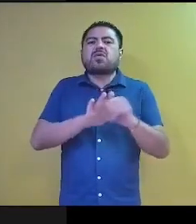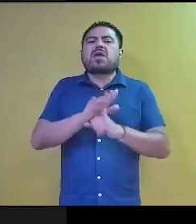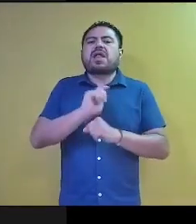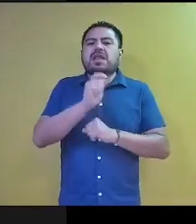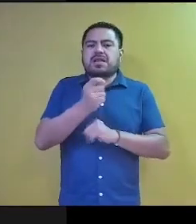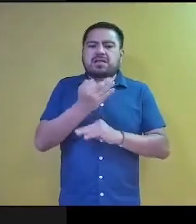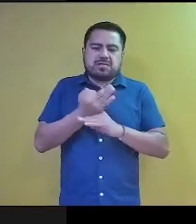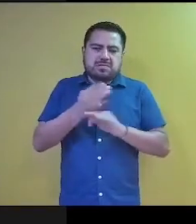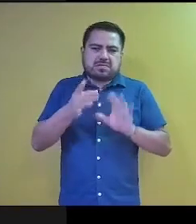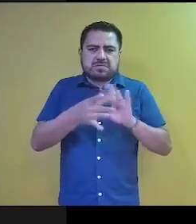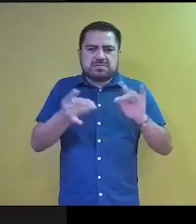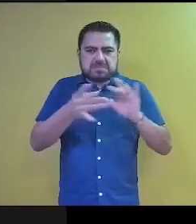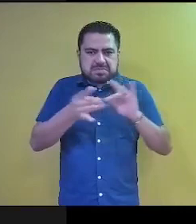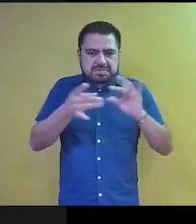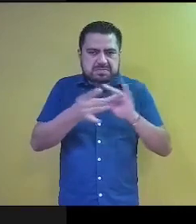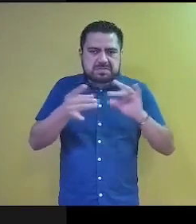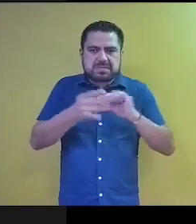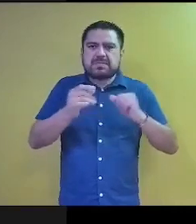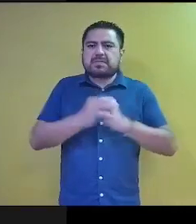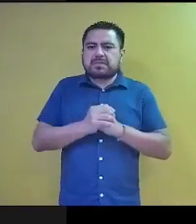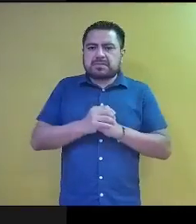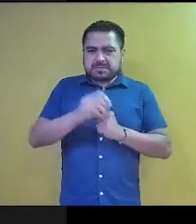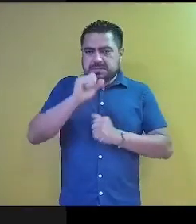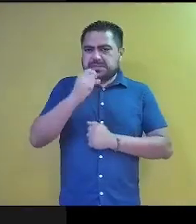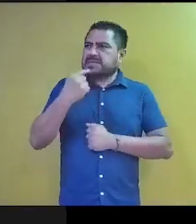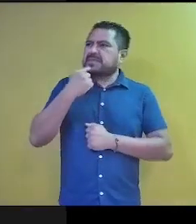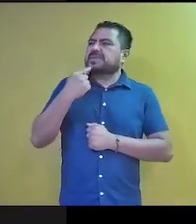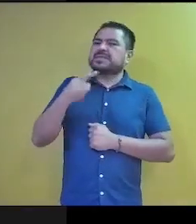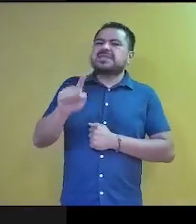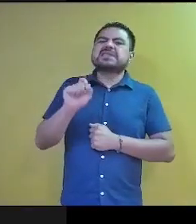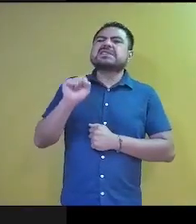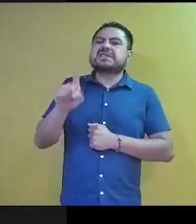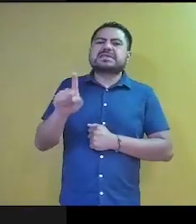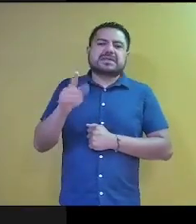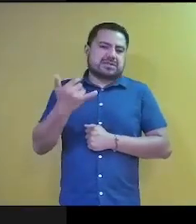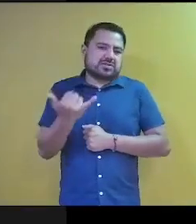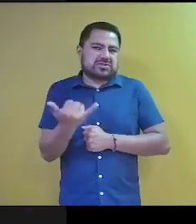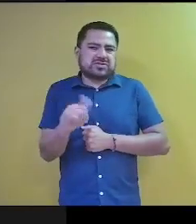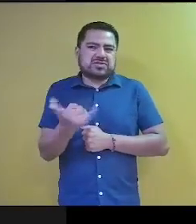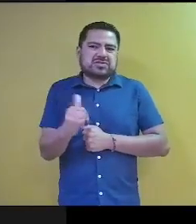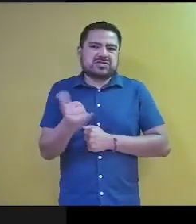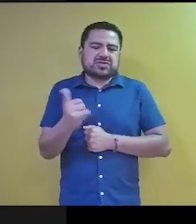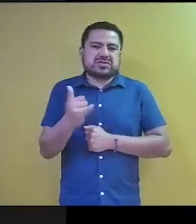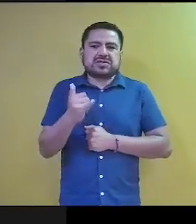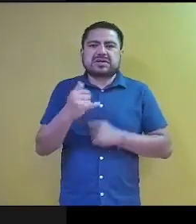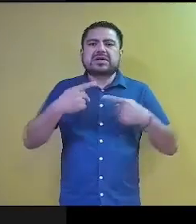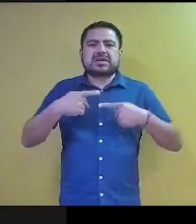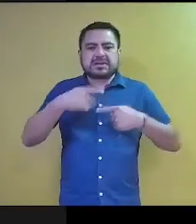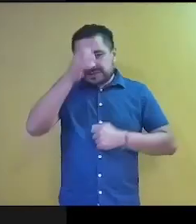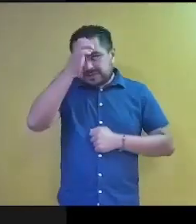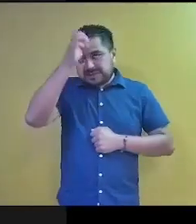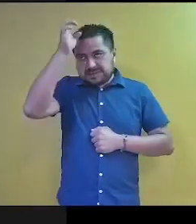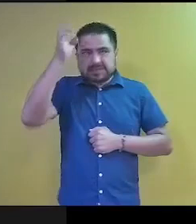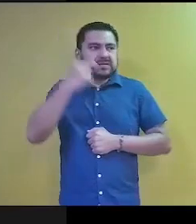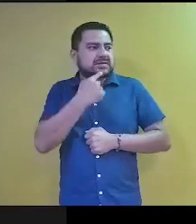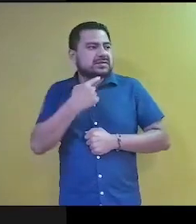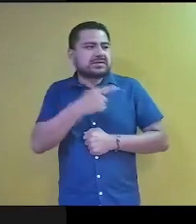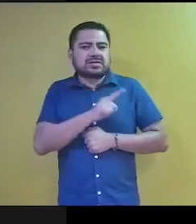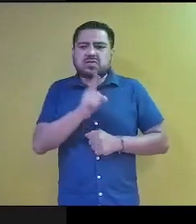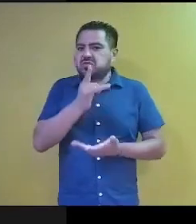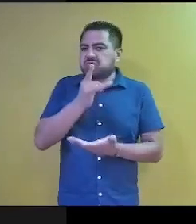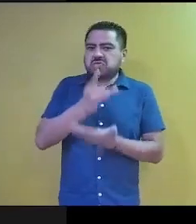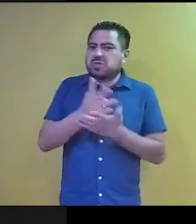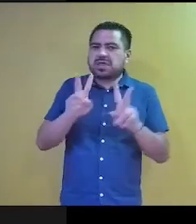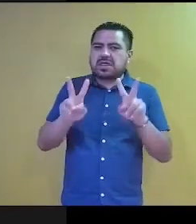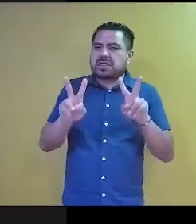continuación preciso. La parte denunciante es Yoloxin Lisbeth Domínguez Serna, el denunciado Alfredo Sánchez Esquivel. Es el único asunto